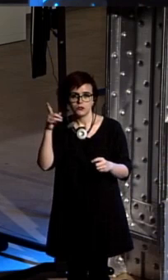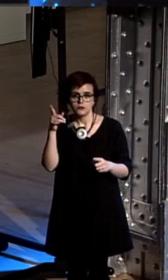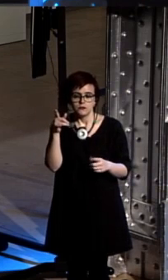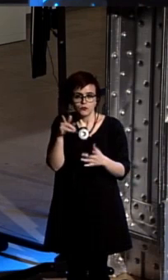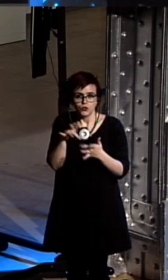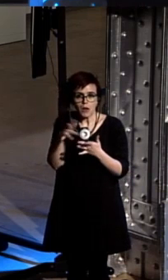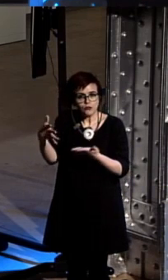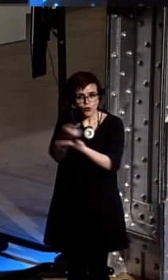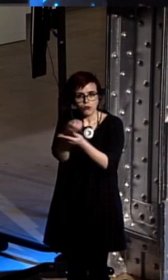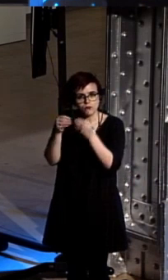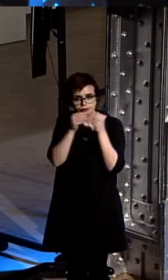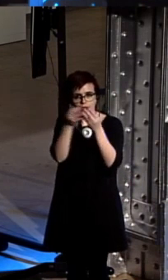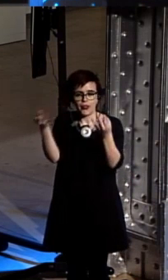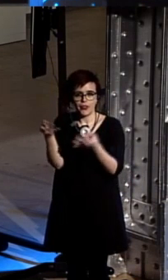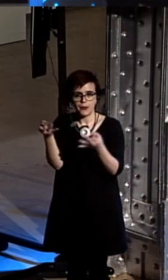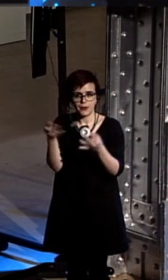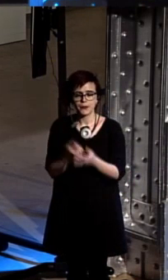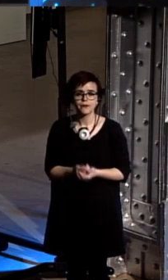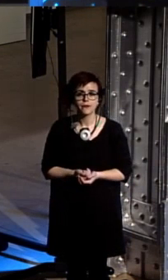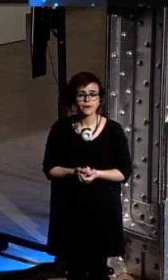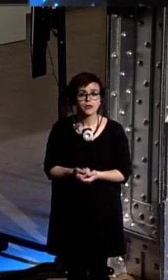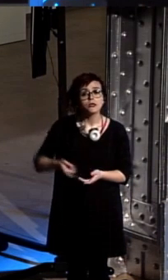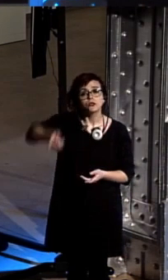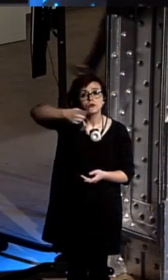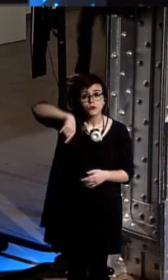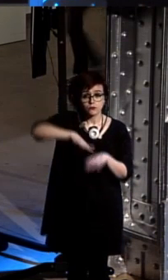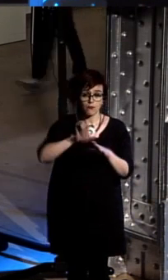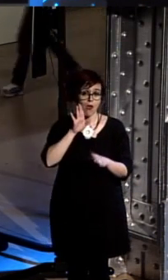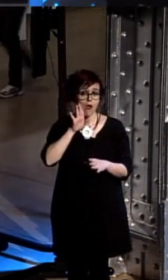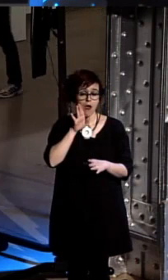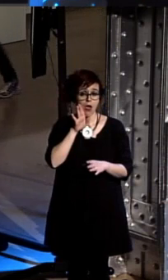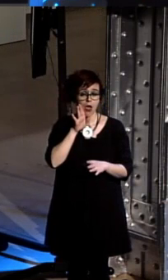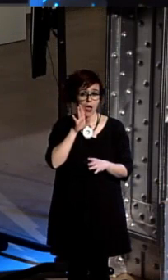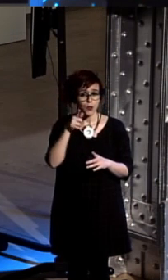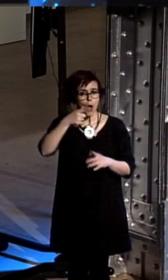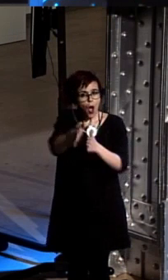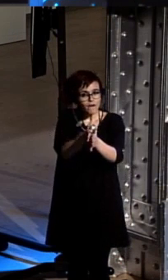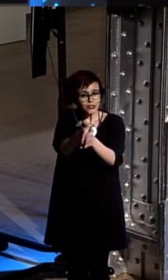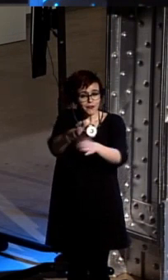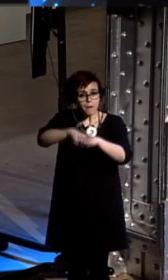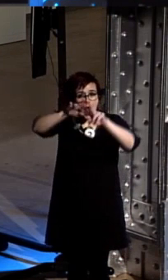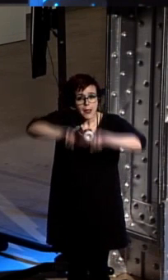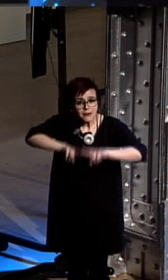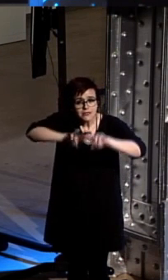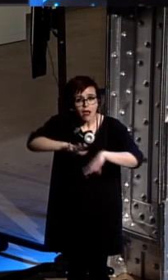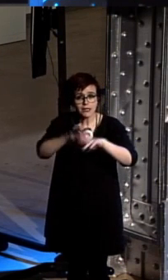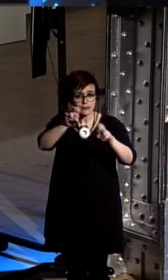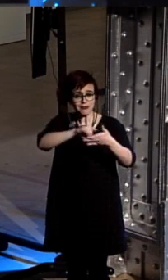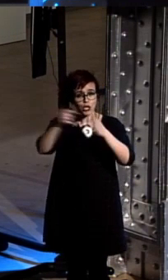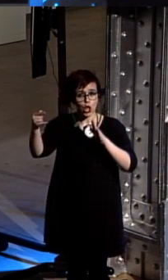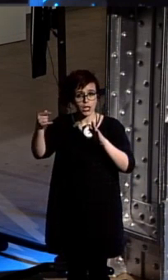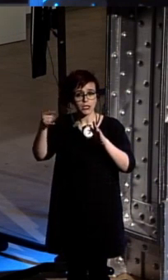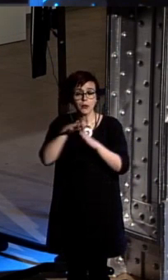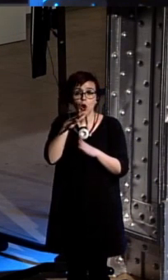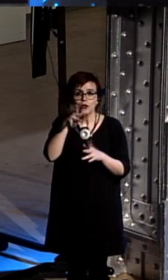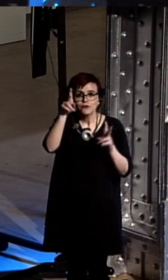adoptamos todos conjuntamente, ¿no? Pero está claro, y como he comentado al principio, mi motivación para investigar en tecnología es